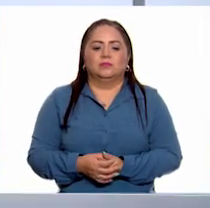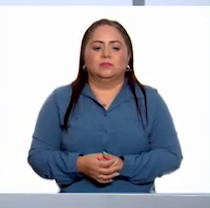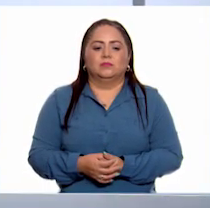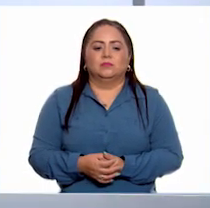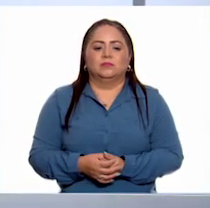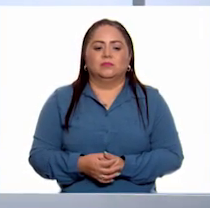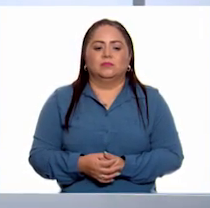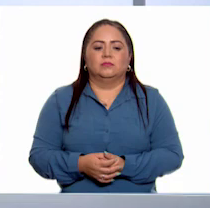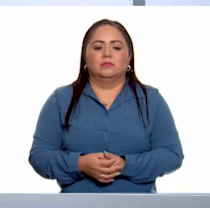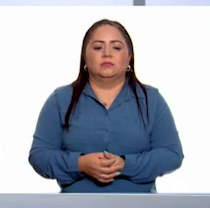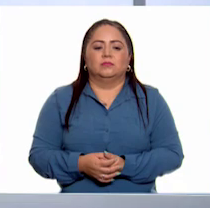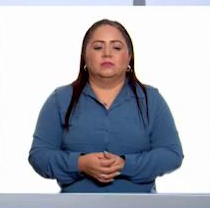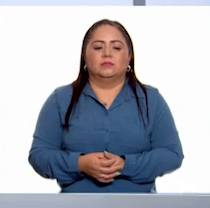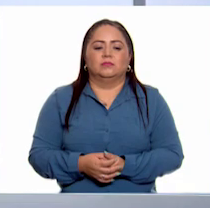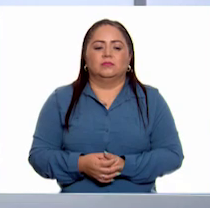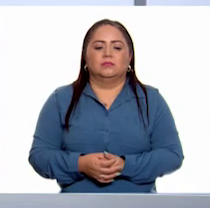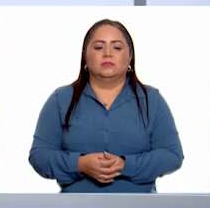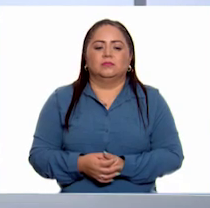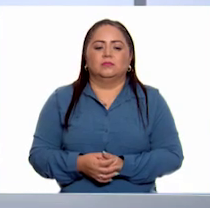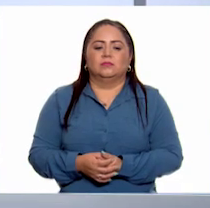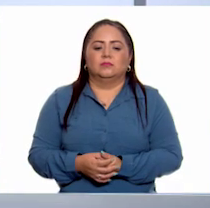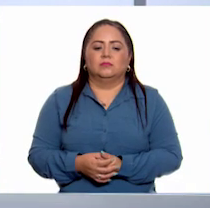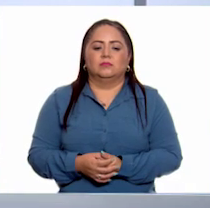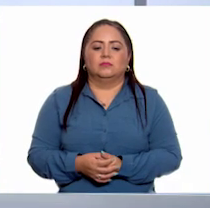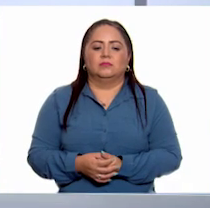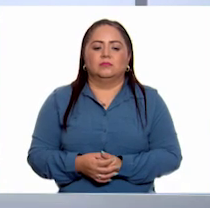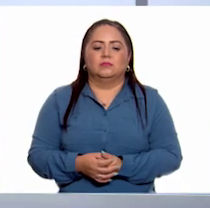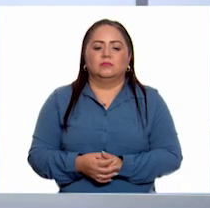¿Te da seguridad?